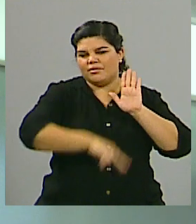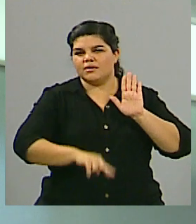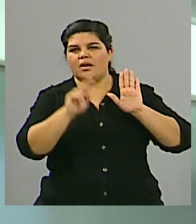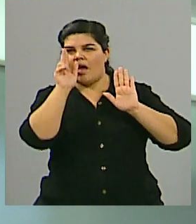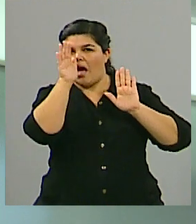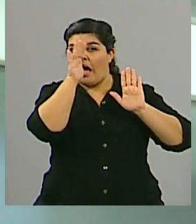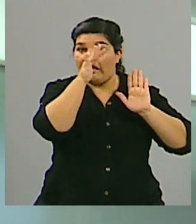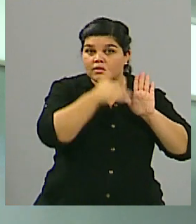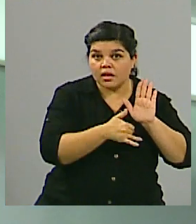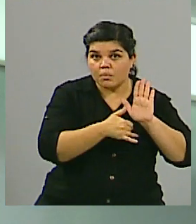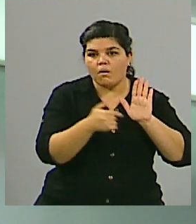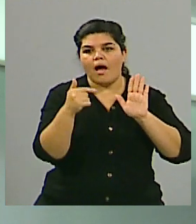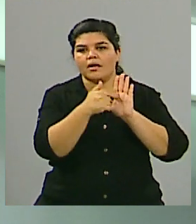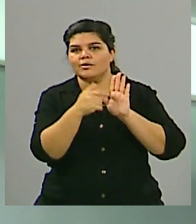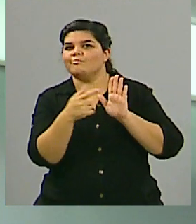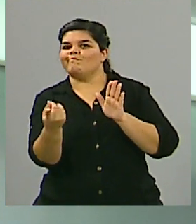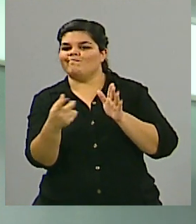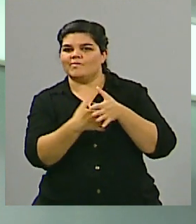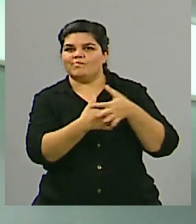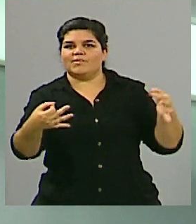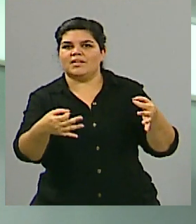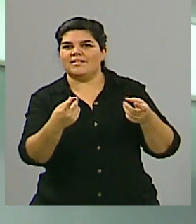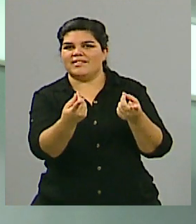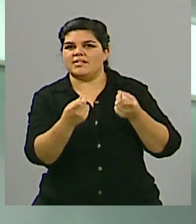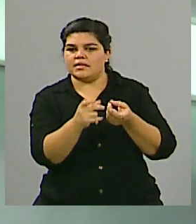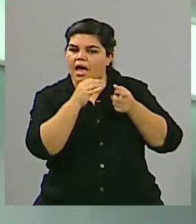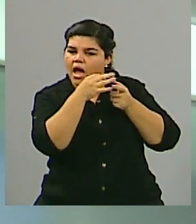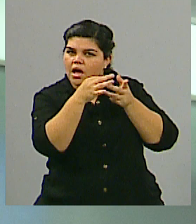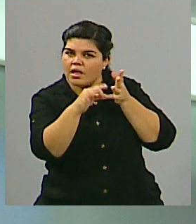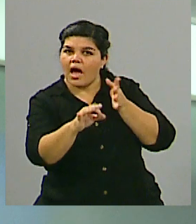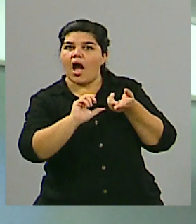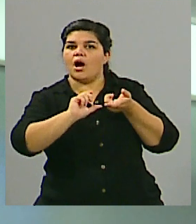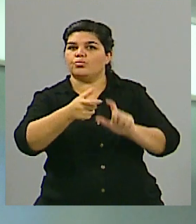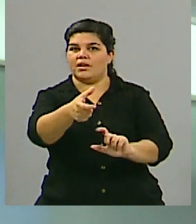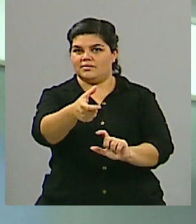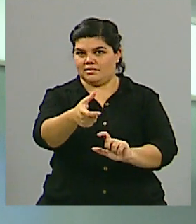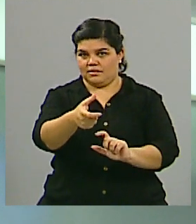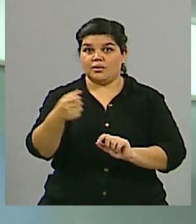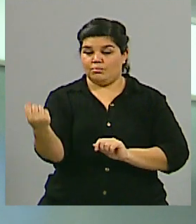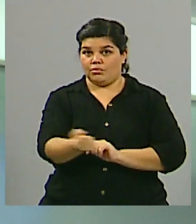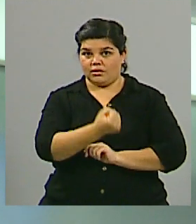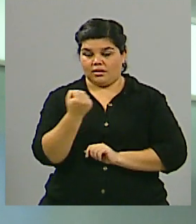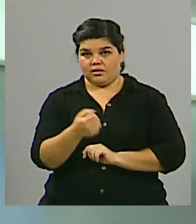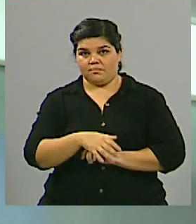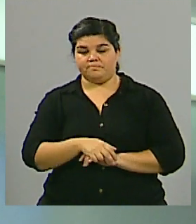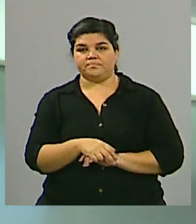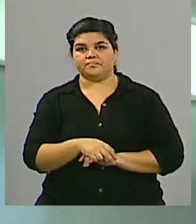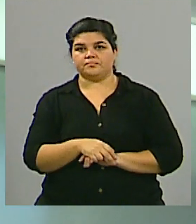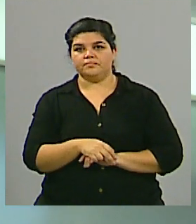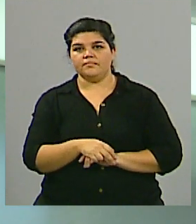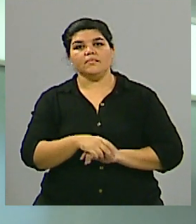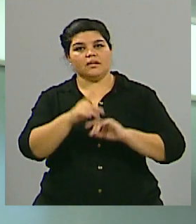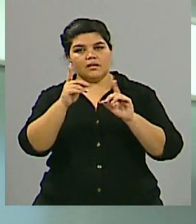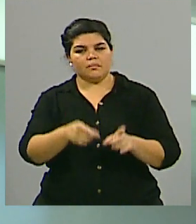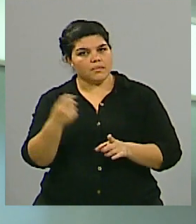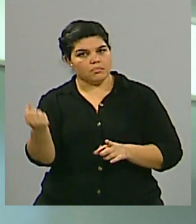no aparecían, hoy aparecen como nuevas formas de violentar al otro. Entonces siempre están abiertas y en construcción. Pero lo importante es que